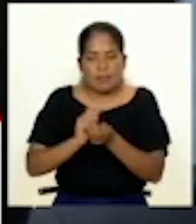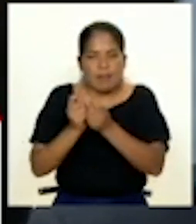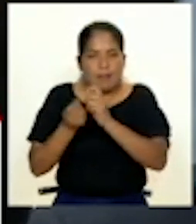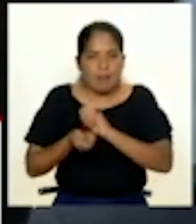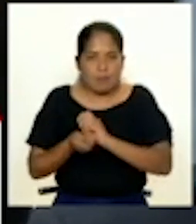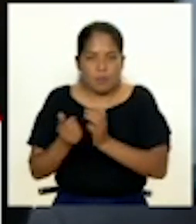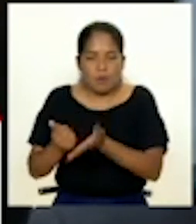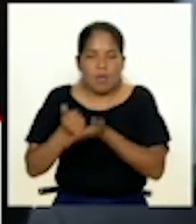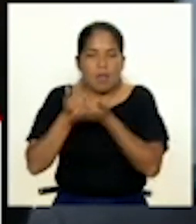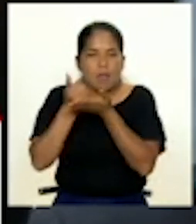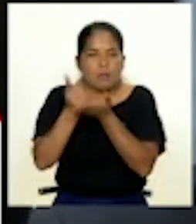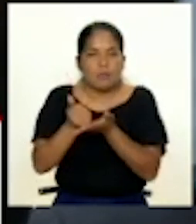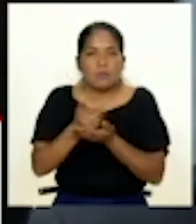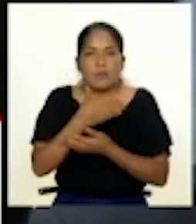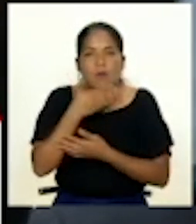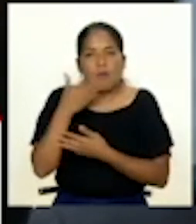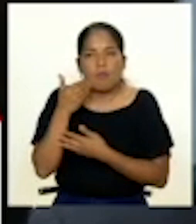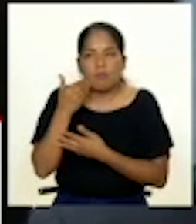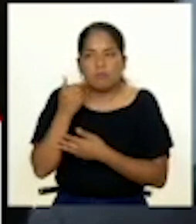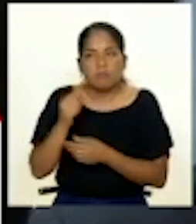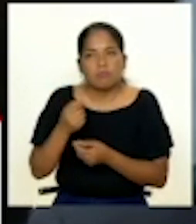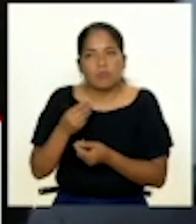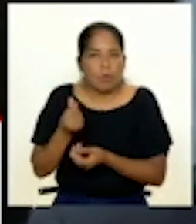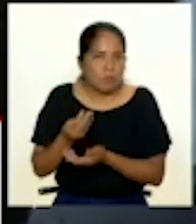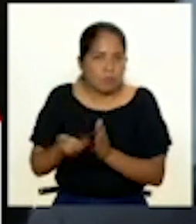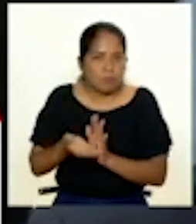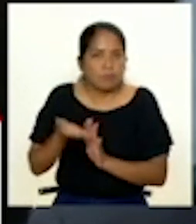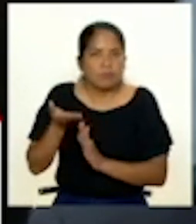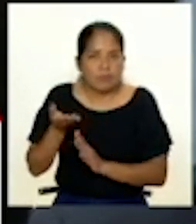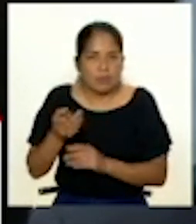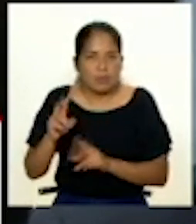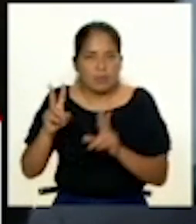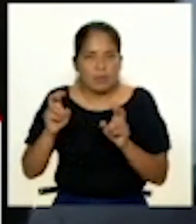van a maximizar su rentabilidad al nivel de